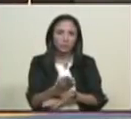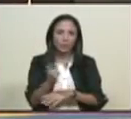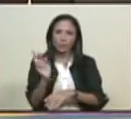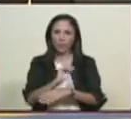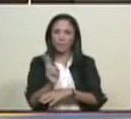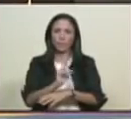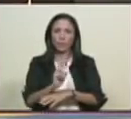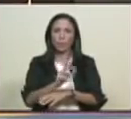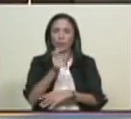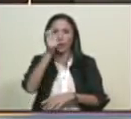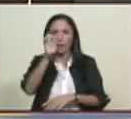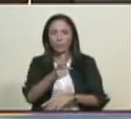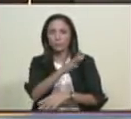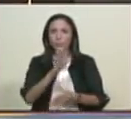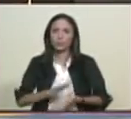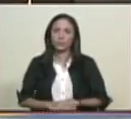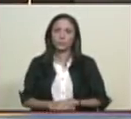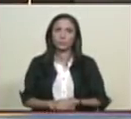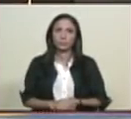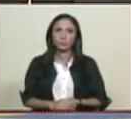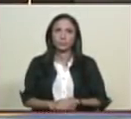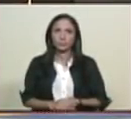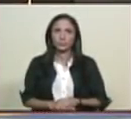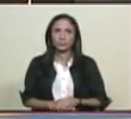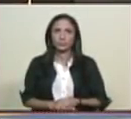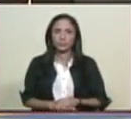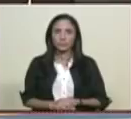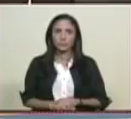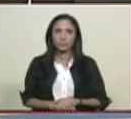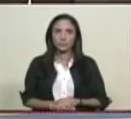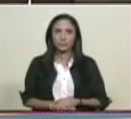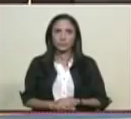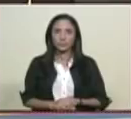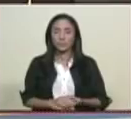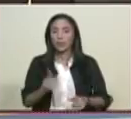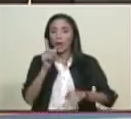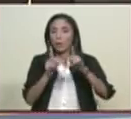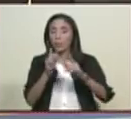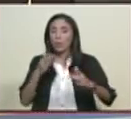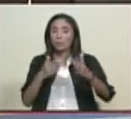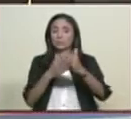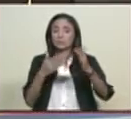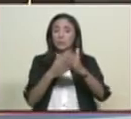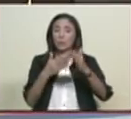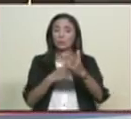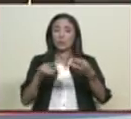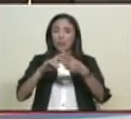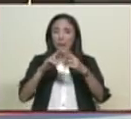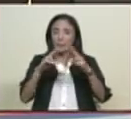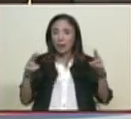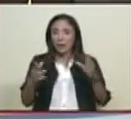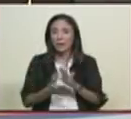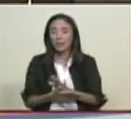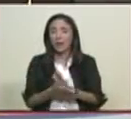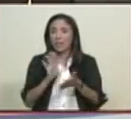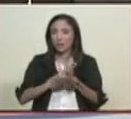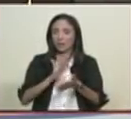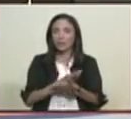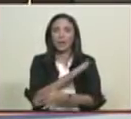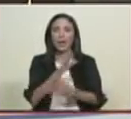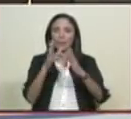ver con la tranquilidad, la estabilidad y la paz de nuestro país. Hoy